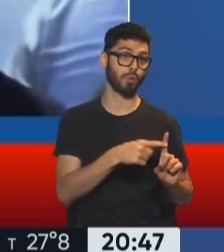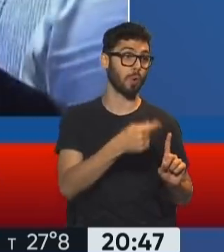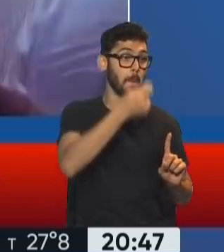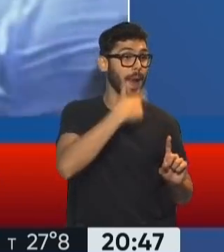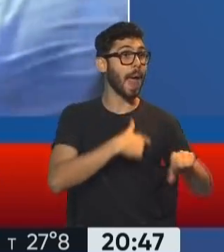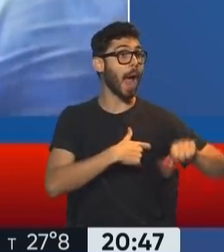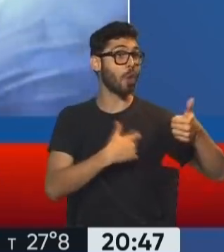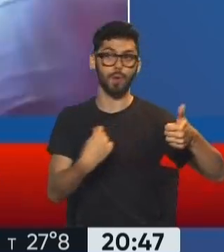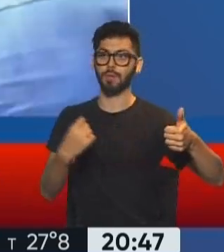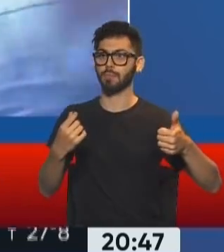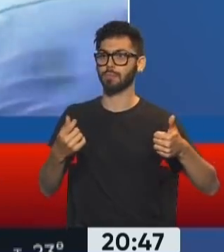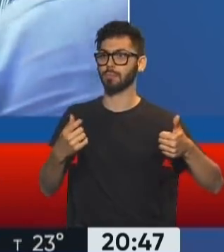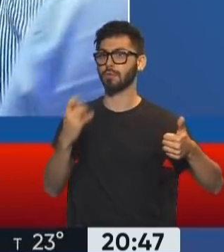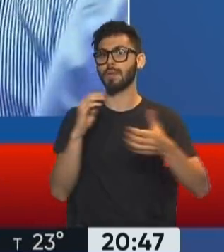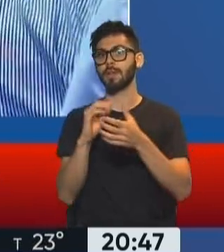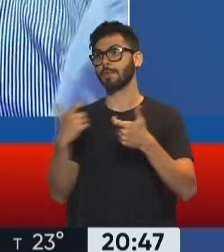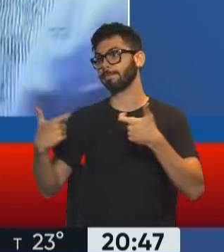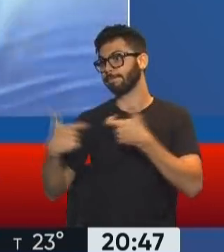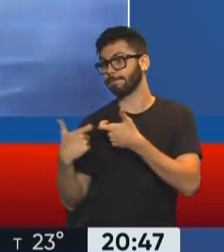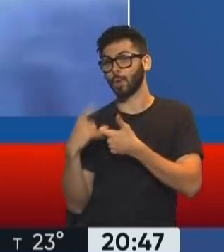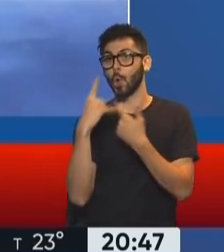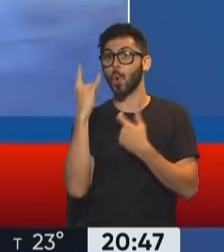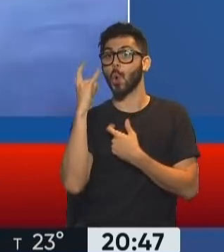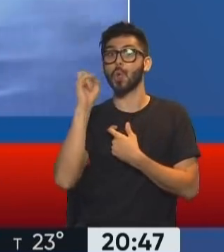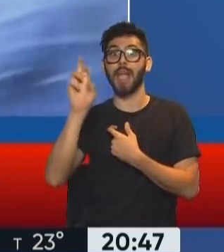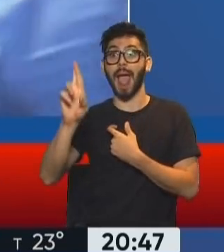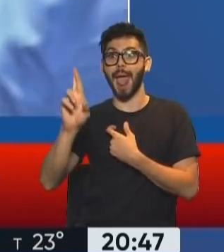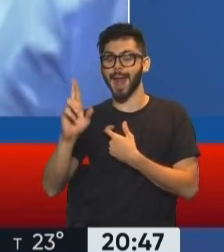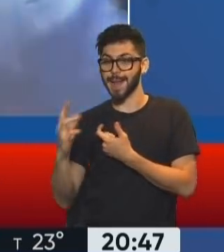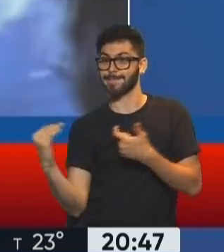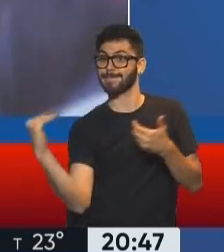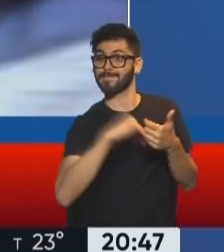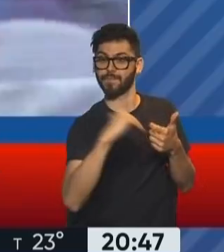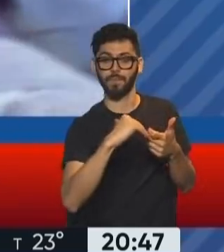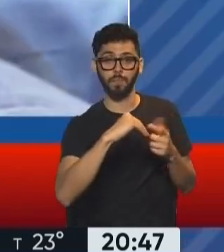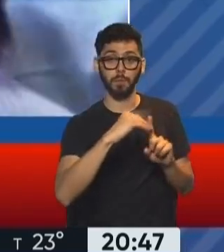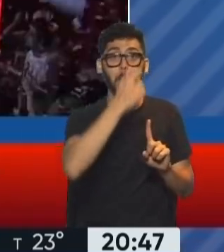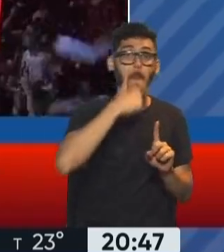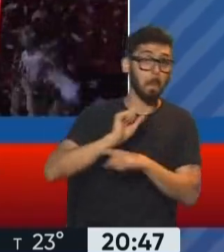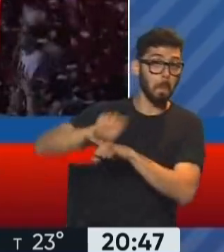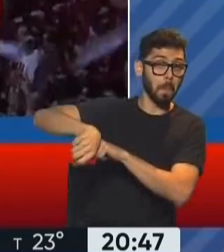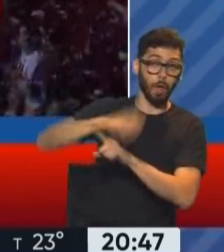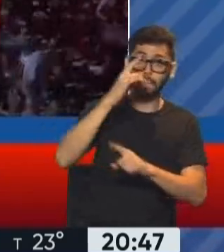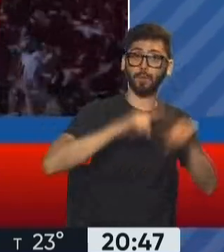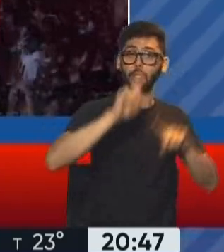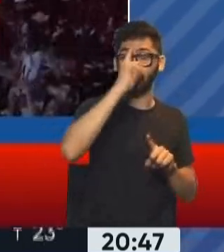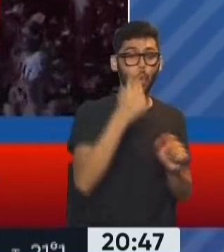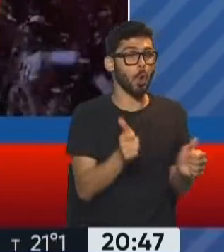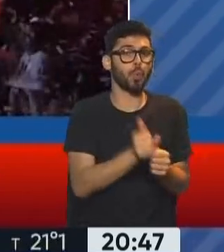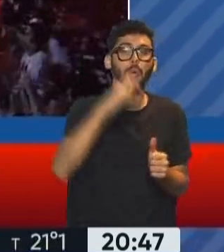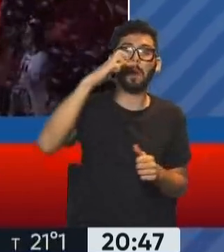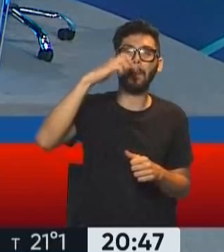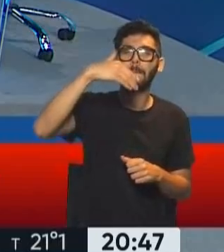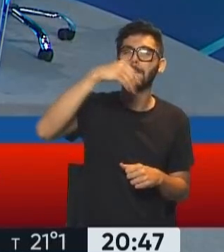la plataforma en el territorio. Sí, no pero después Mauricio no le dio ni 5 de bolilla y gobernó él solo. Pero no pareciera con Marcos Peña.